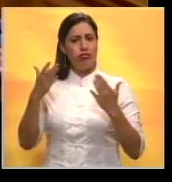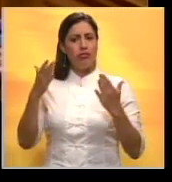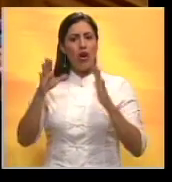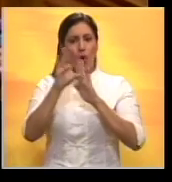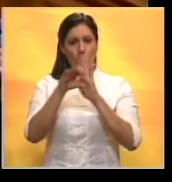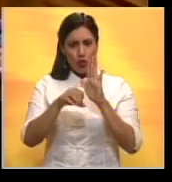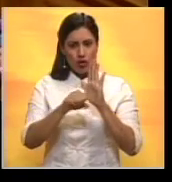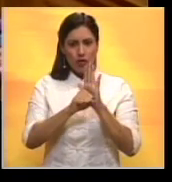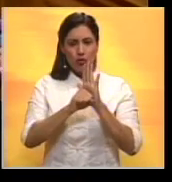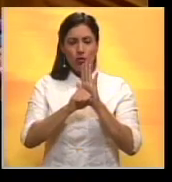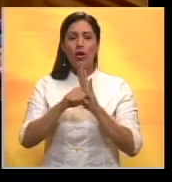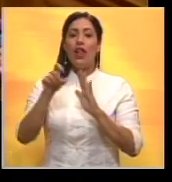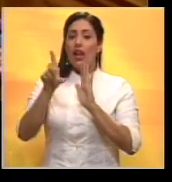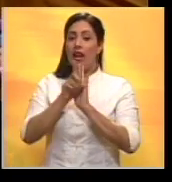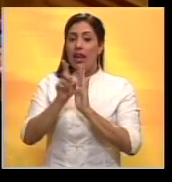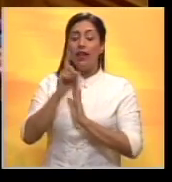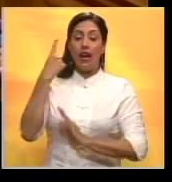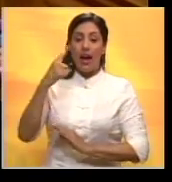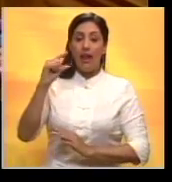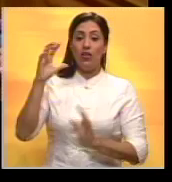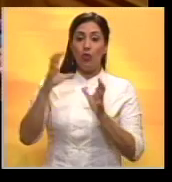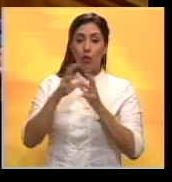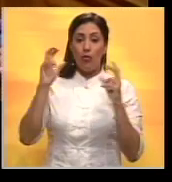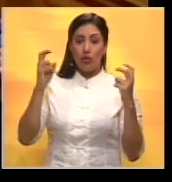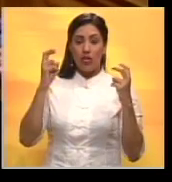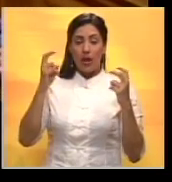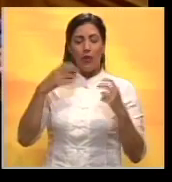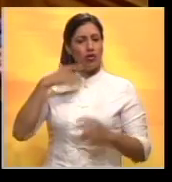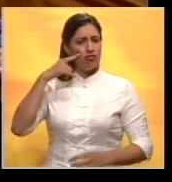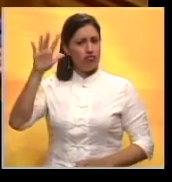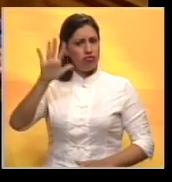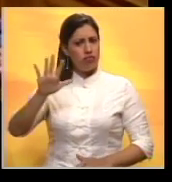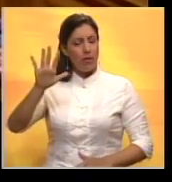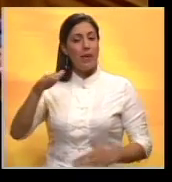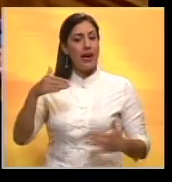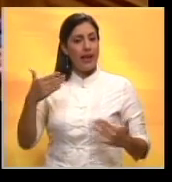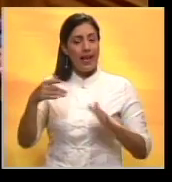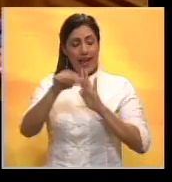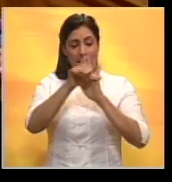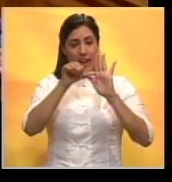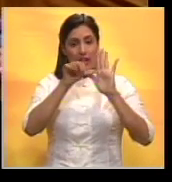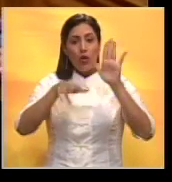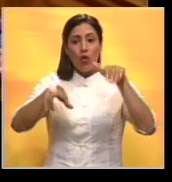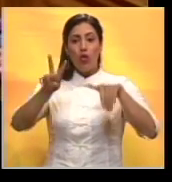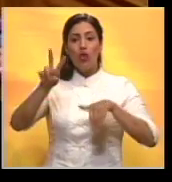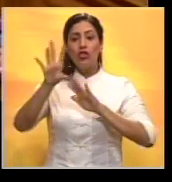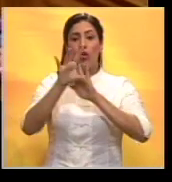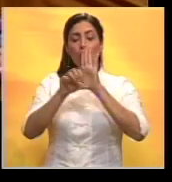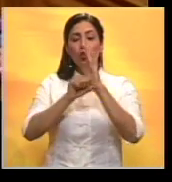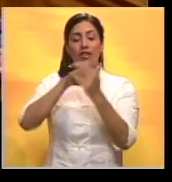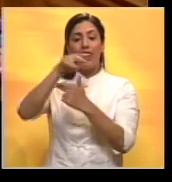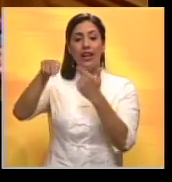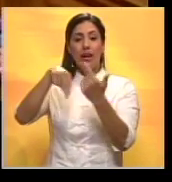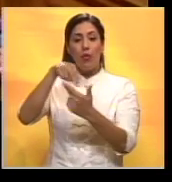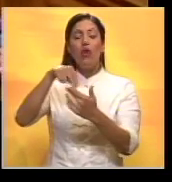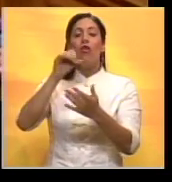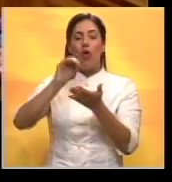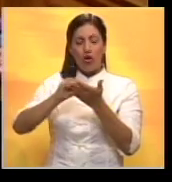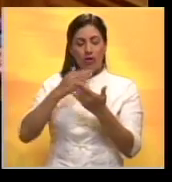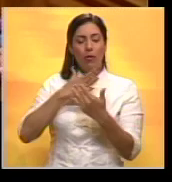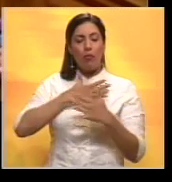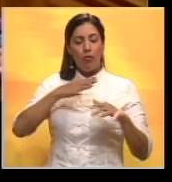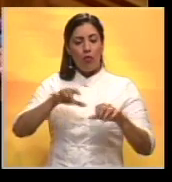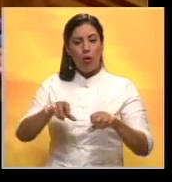constitucionales y legales que rigen la materia considerando que el artículo 12 la Constitución de la República ratifica la